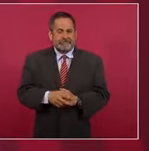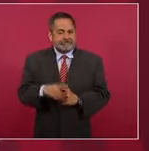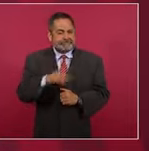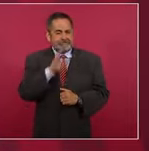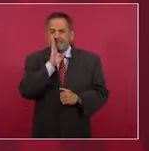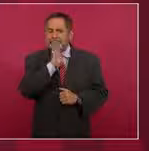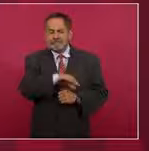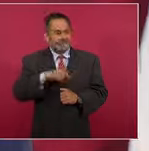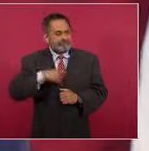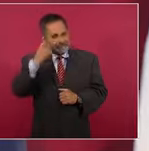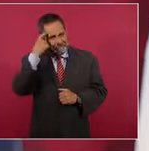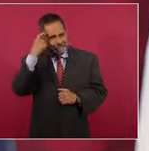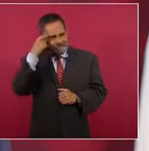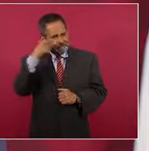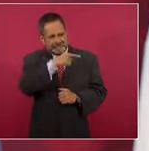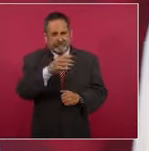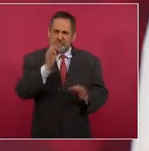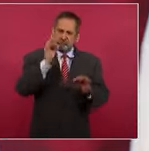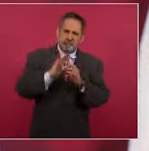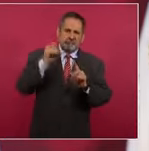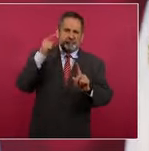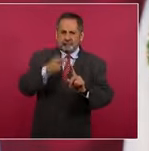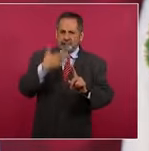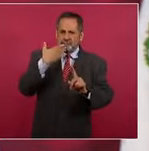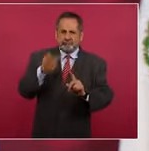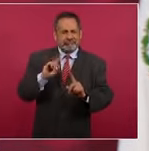mal, no está exacto ese hombre.